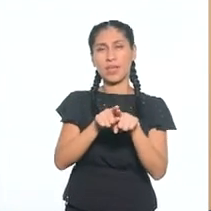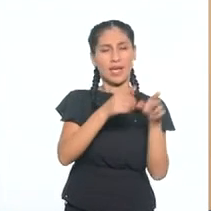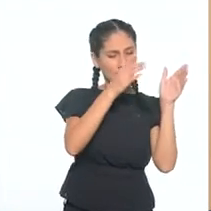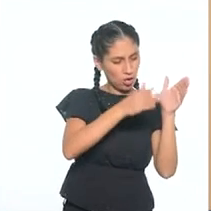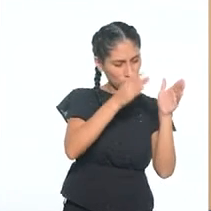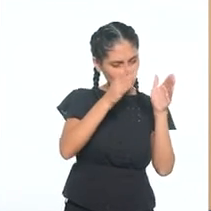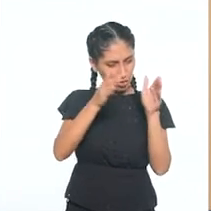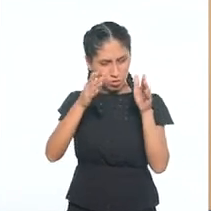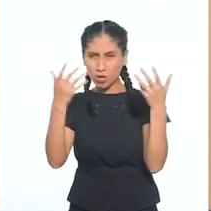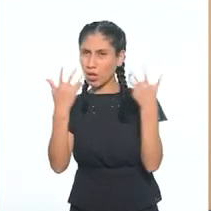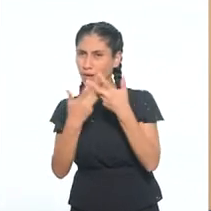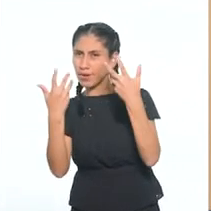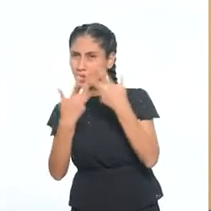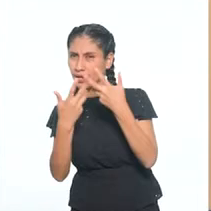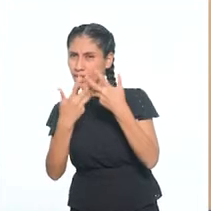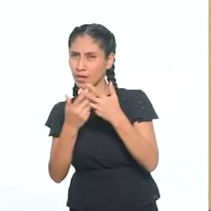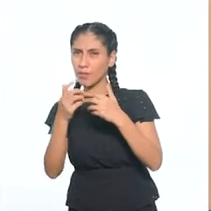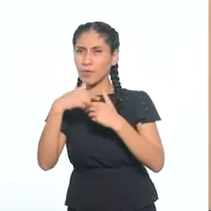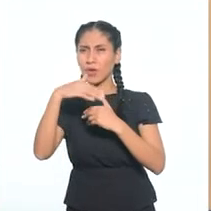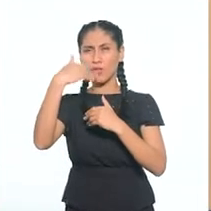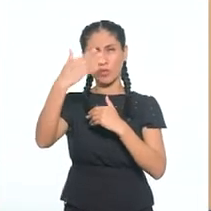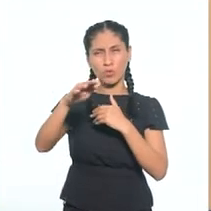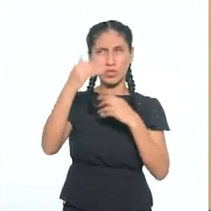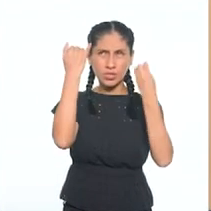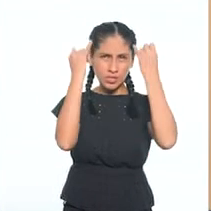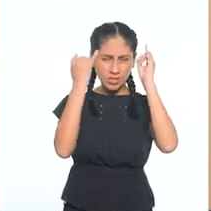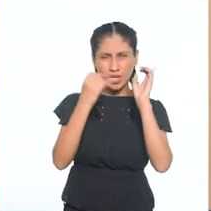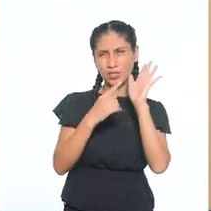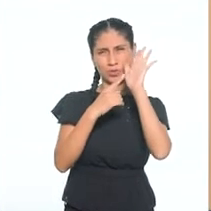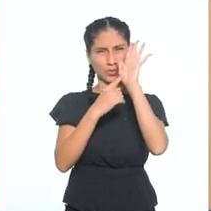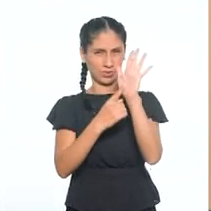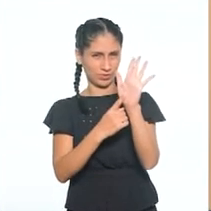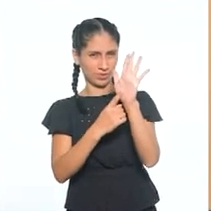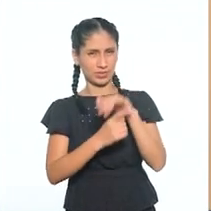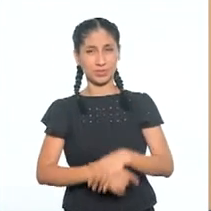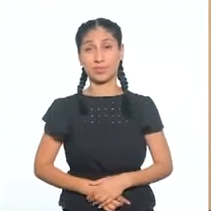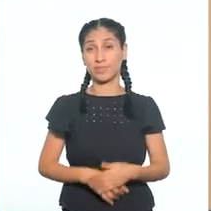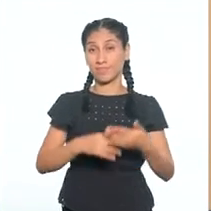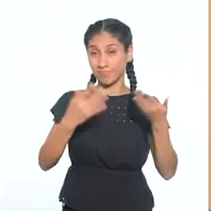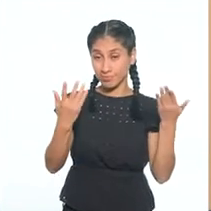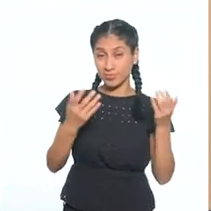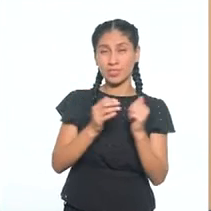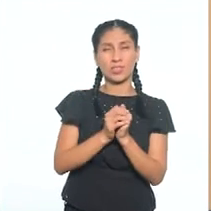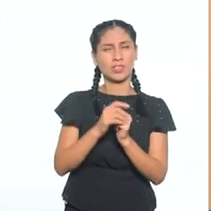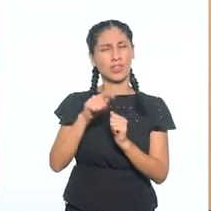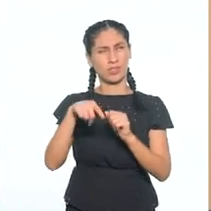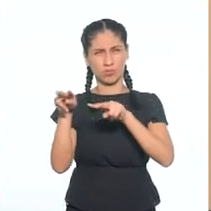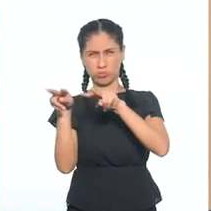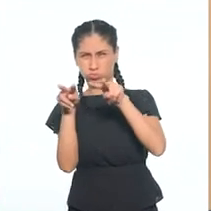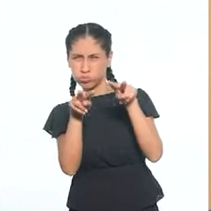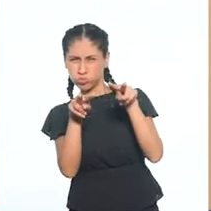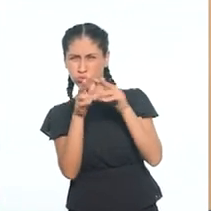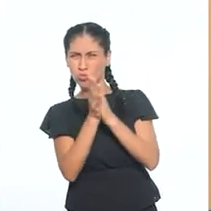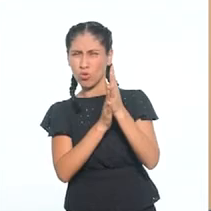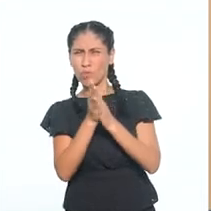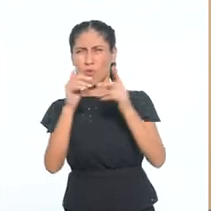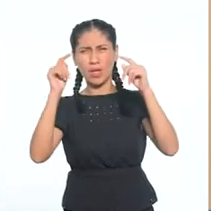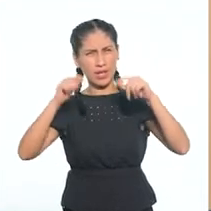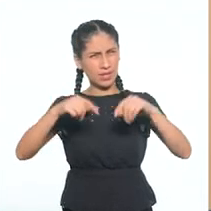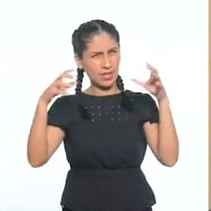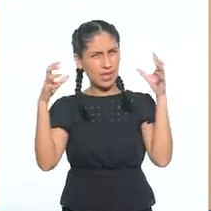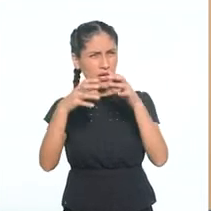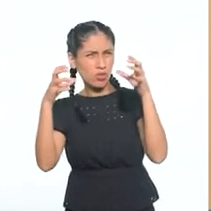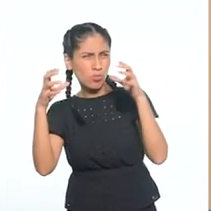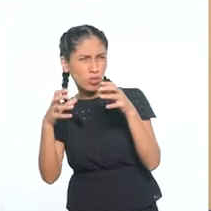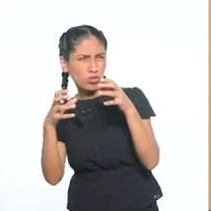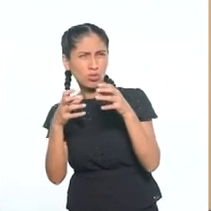organización coherente y sobre todo se presentan las ideas cohesionadas su funcionalidad radica en que en esta agrupación